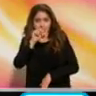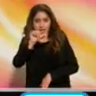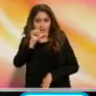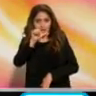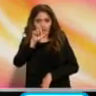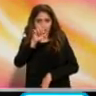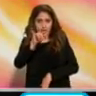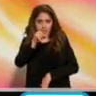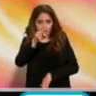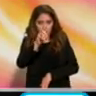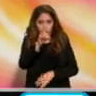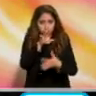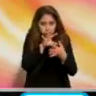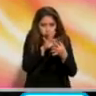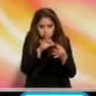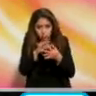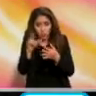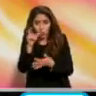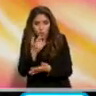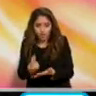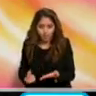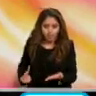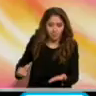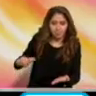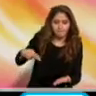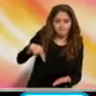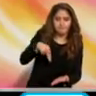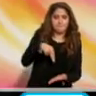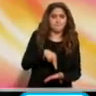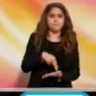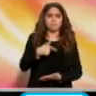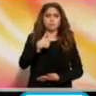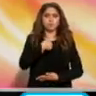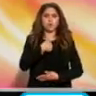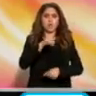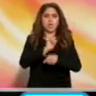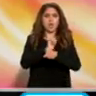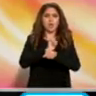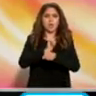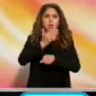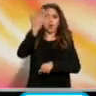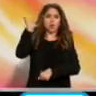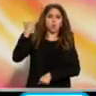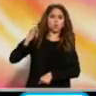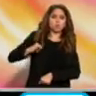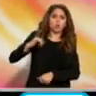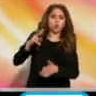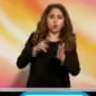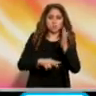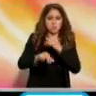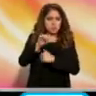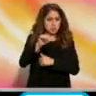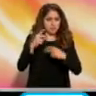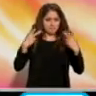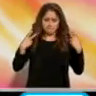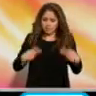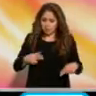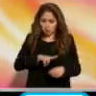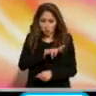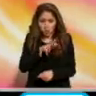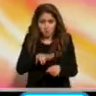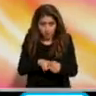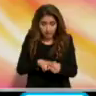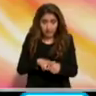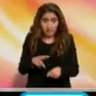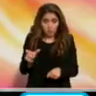Belis, que ellos entran a escena como personajes, como actores de 2016, vestidos cotidianamente, y se